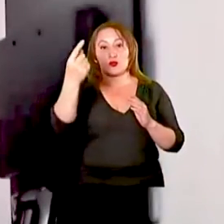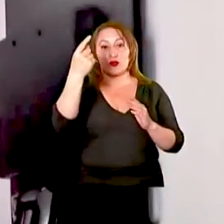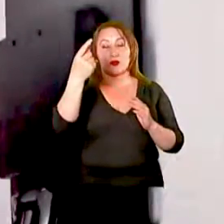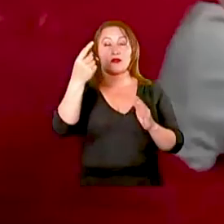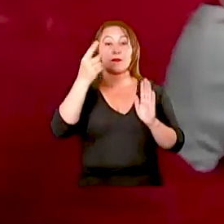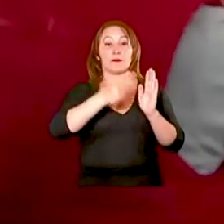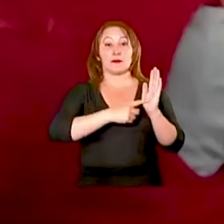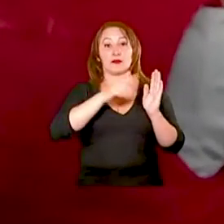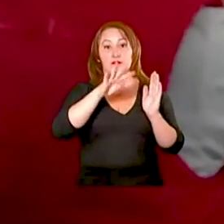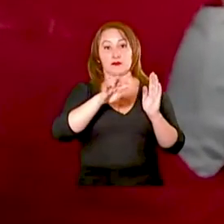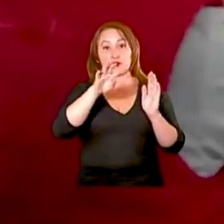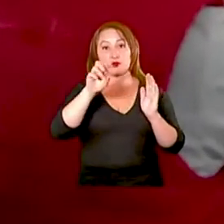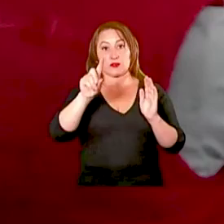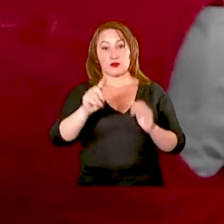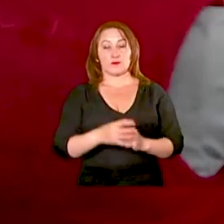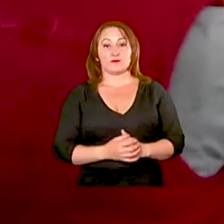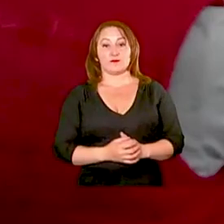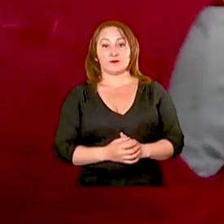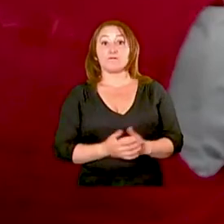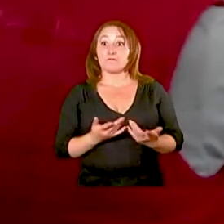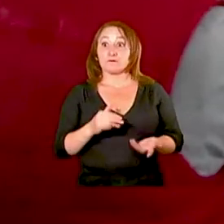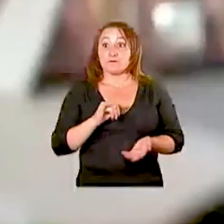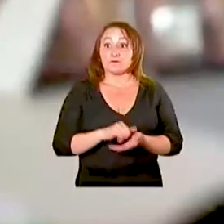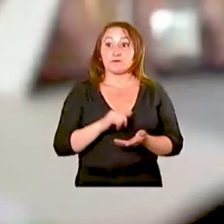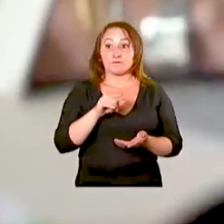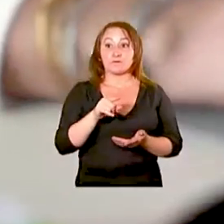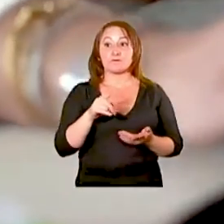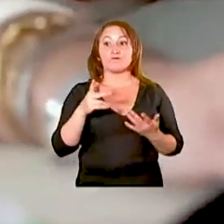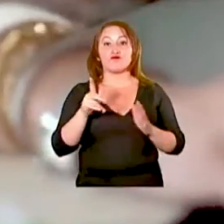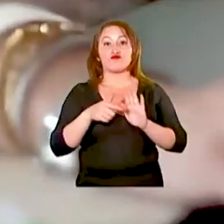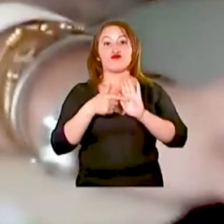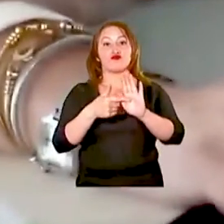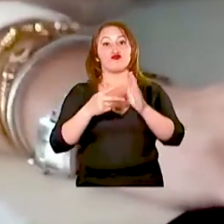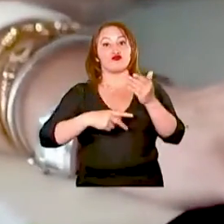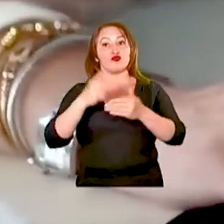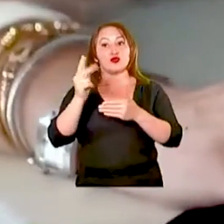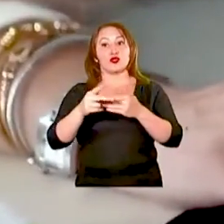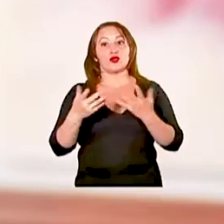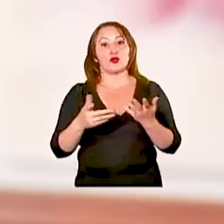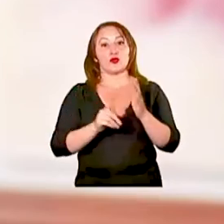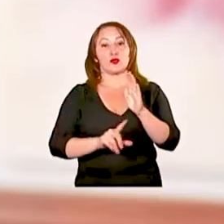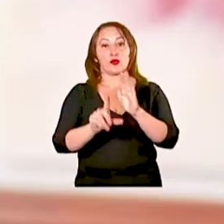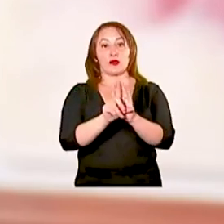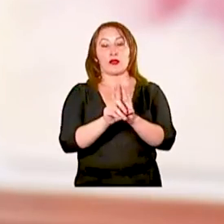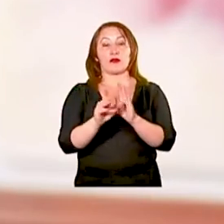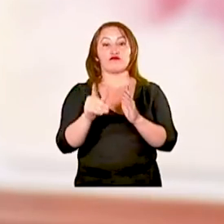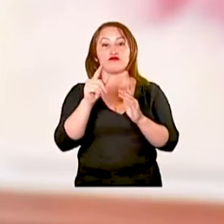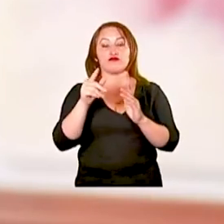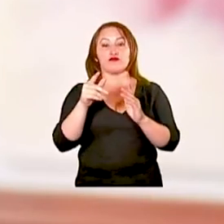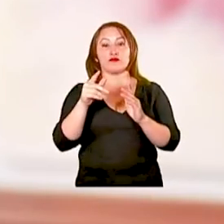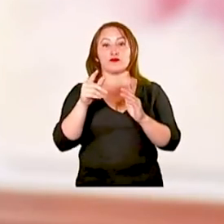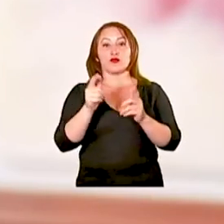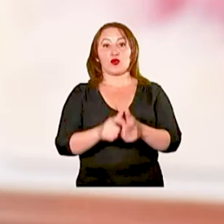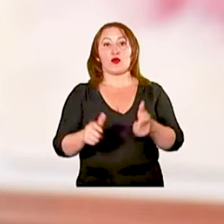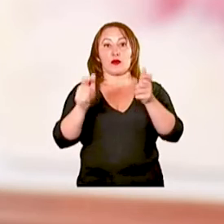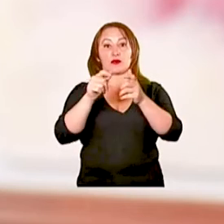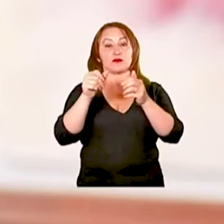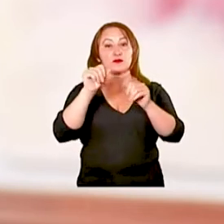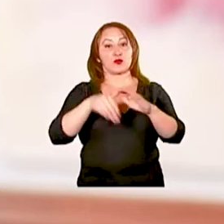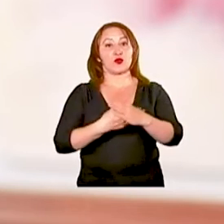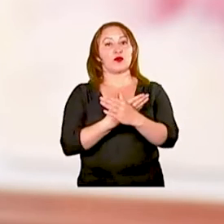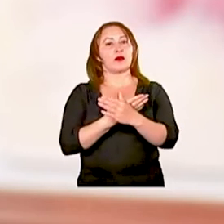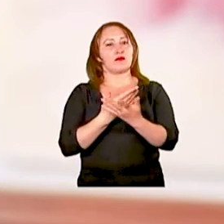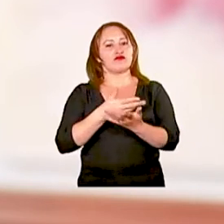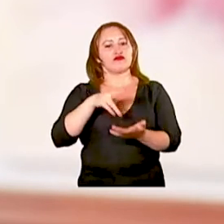de 1991. Y fue así como presentó un proyecto de ley ante el Congreso de la República, el cual